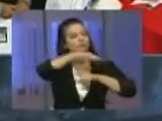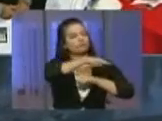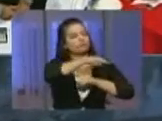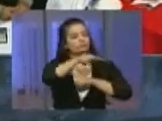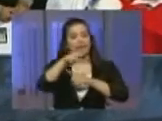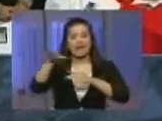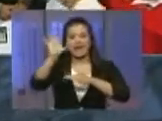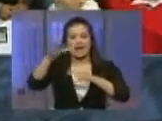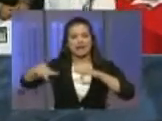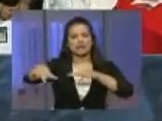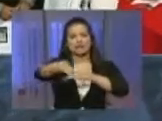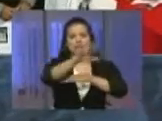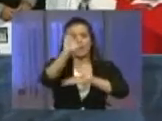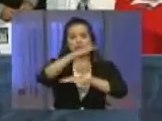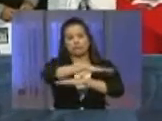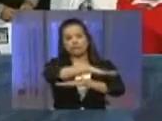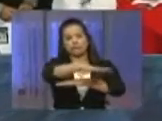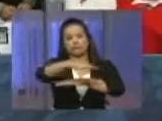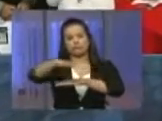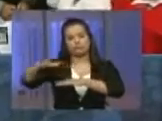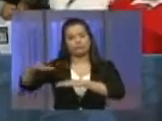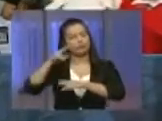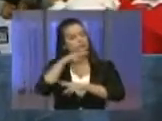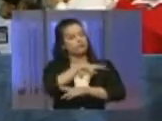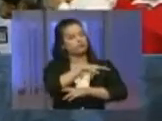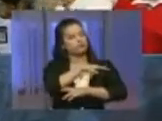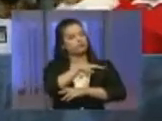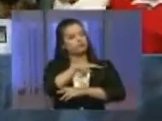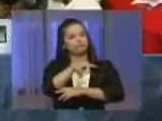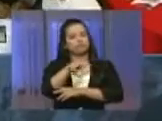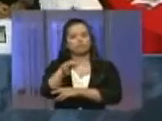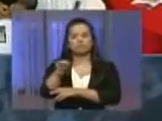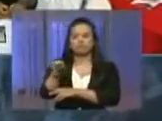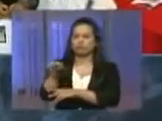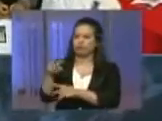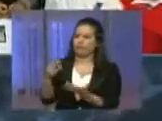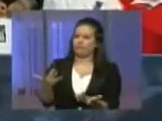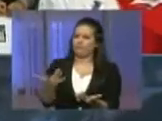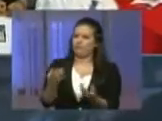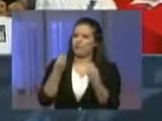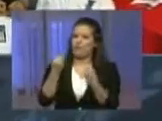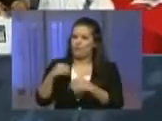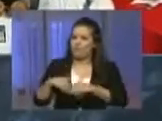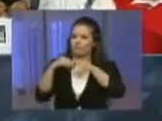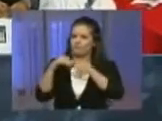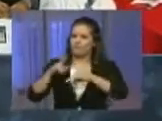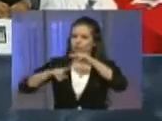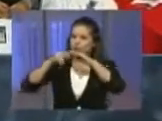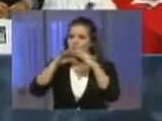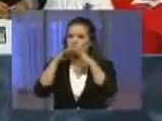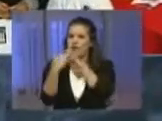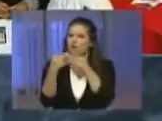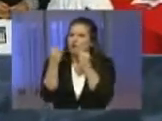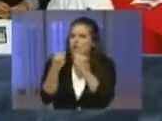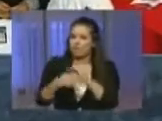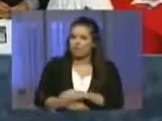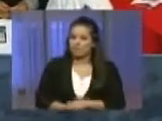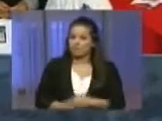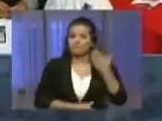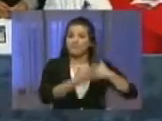este a oeste dice Dios mío Cómo se construyeron estos Barrios construyeron los nuestros